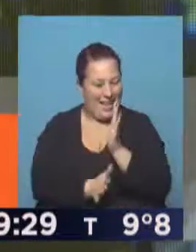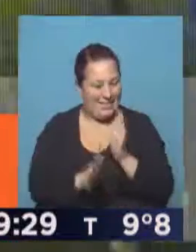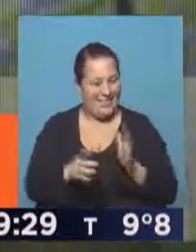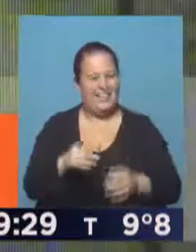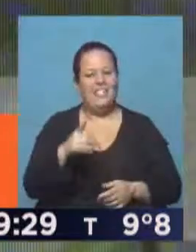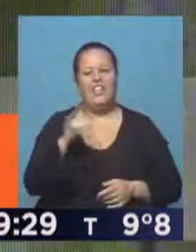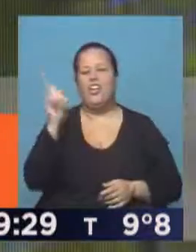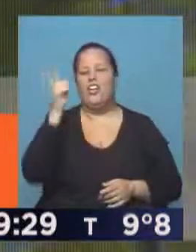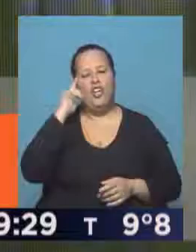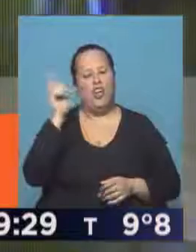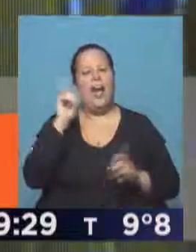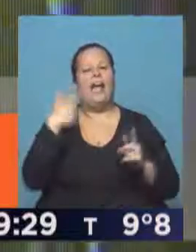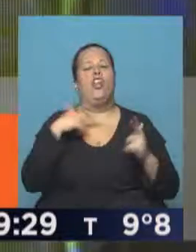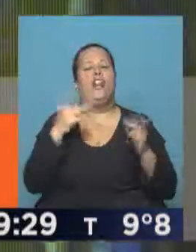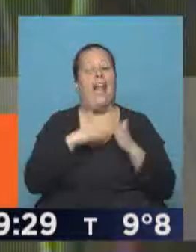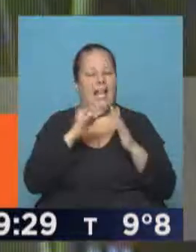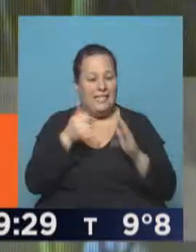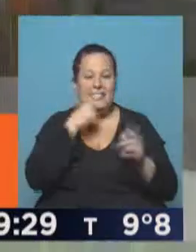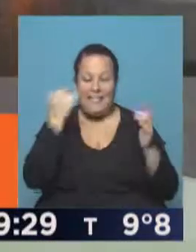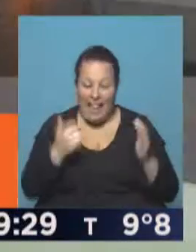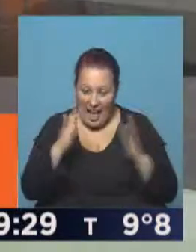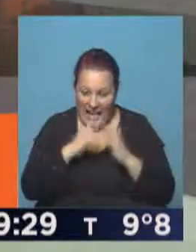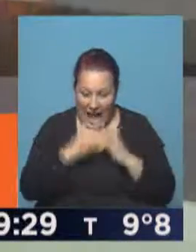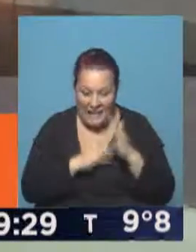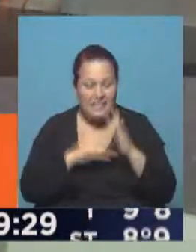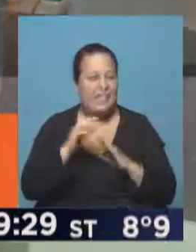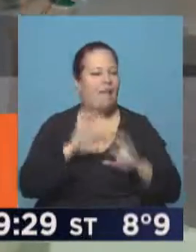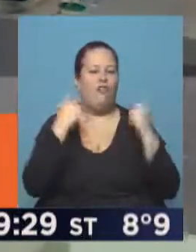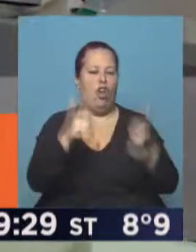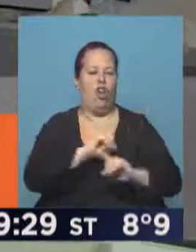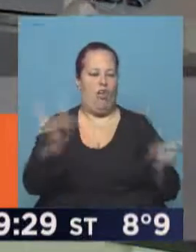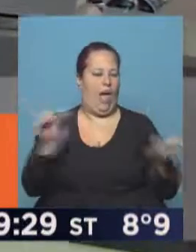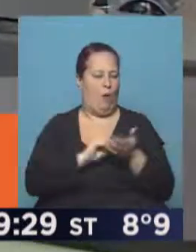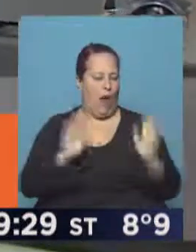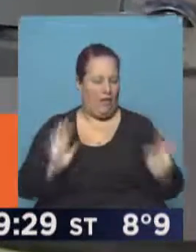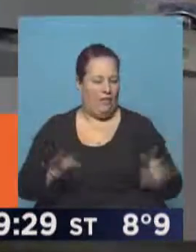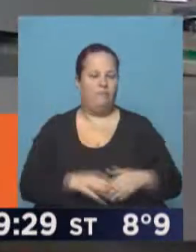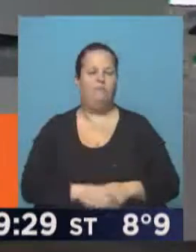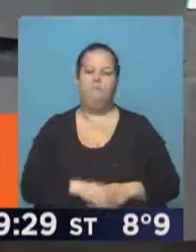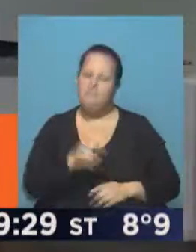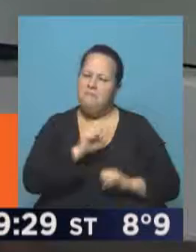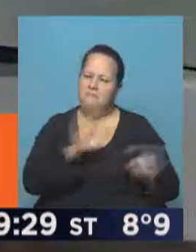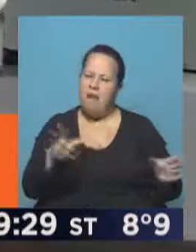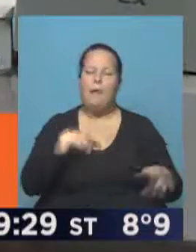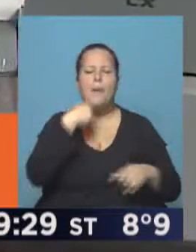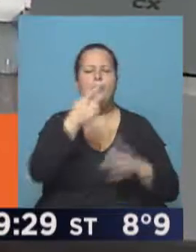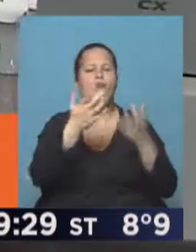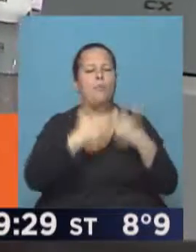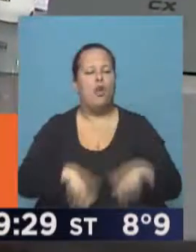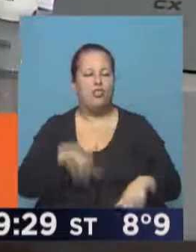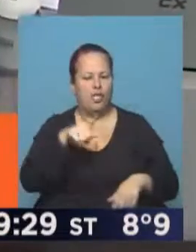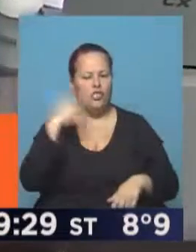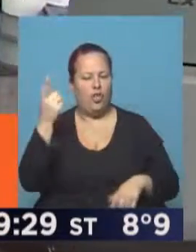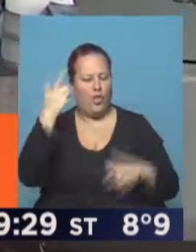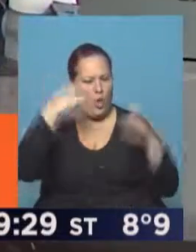uno ni siquiera tiene que tener una casa. Porque si uno tiene una casa prefabricada, ya no te dan. Ya ahí no te dan servicios. Tan injusto. Ahora te quiero preguntar del proyecto de Galvano de